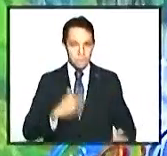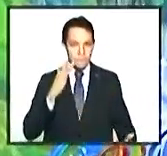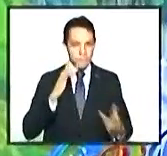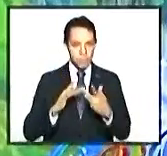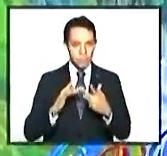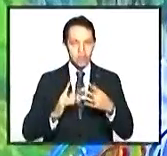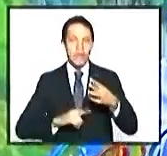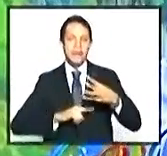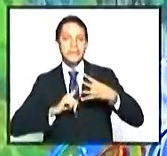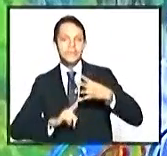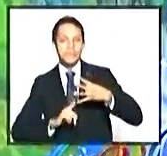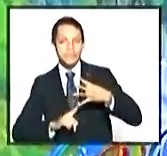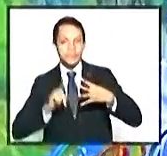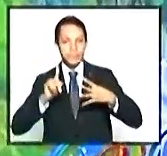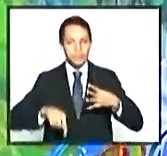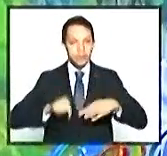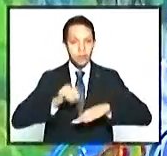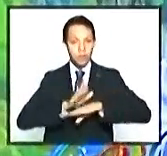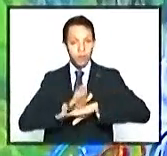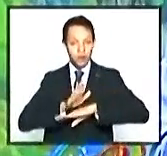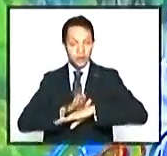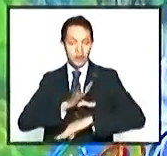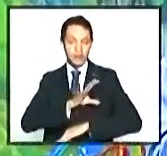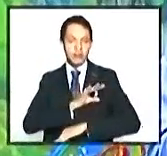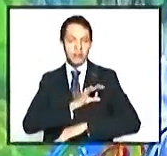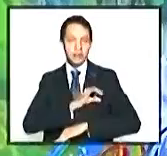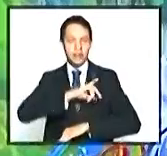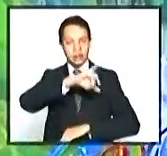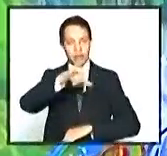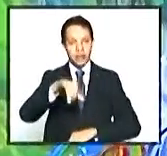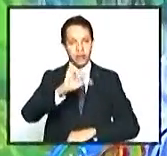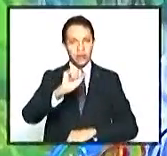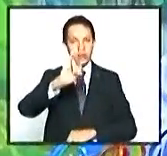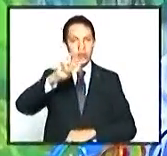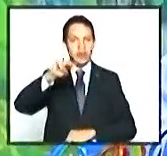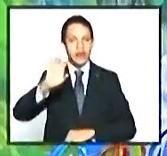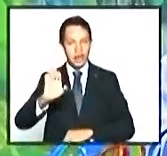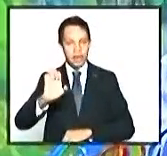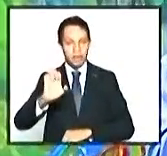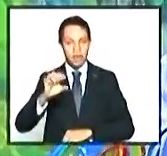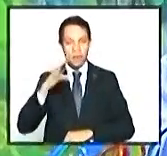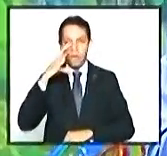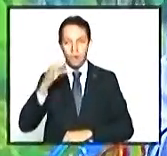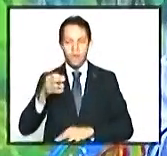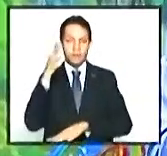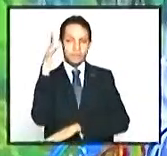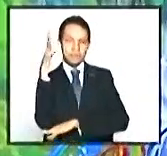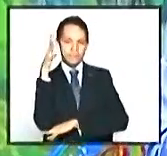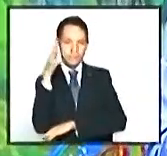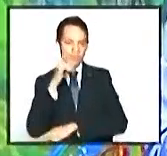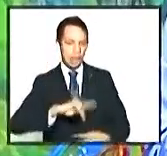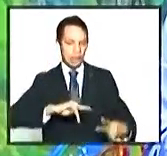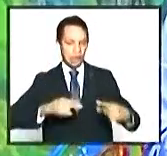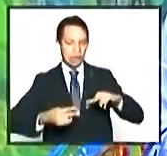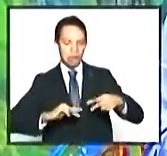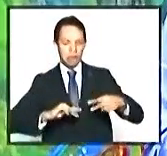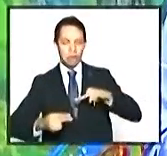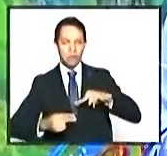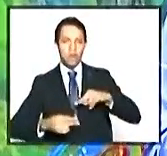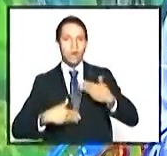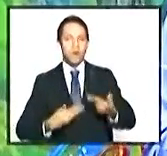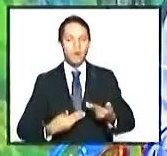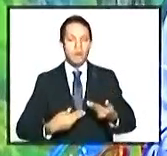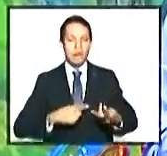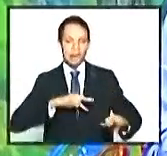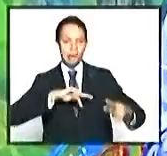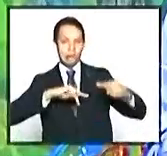estará en la tarde del sábado el doctor Jaime Escobar Urrea hablando sobre contraindicaciones y efectos secundarios e interacciones